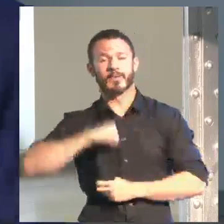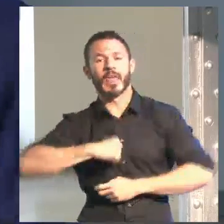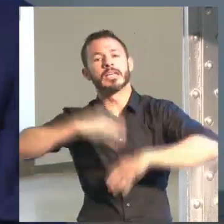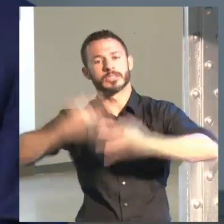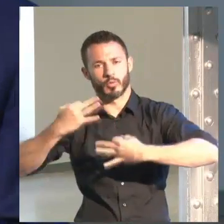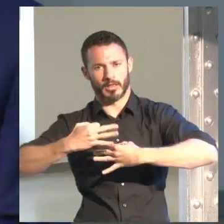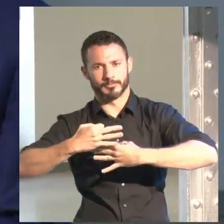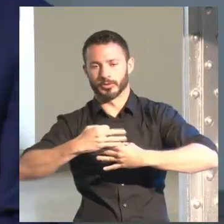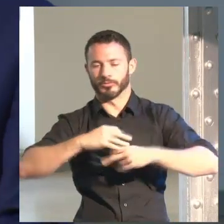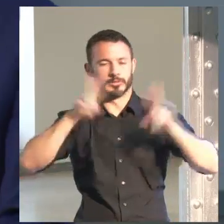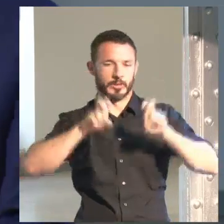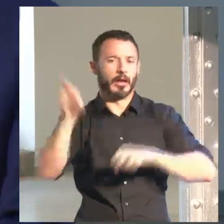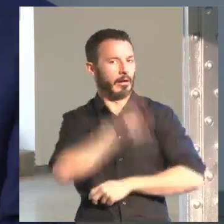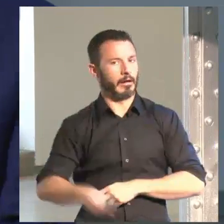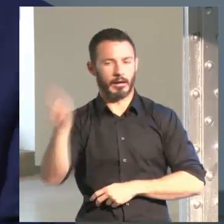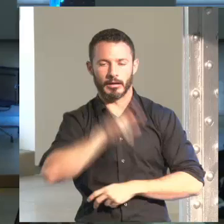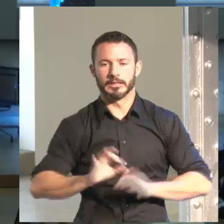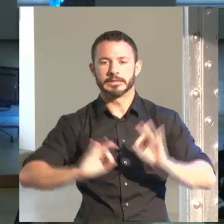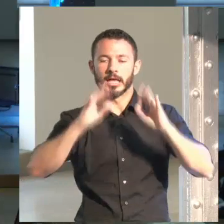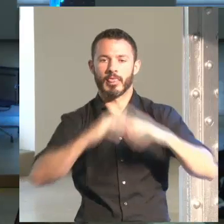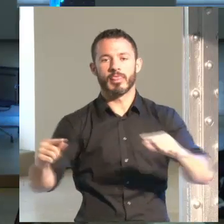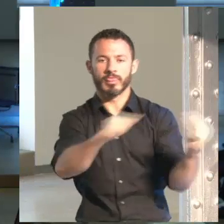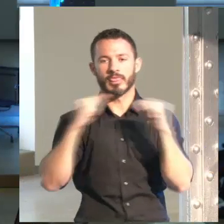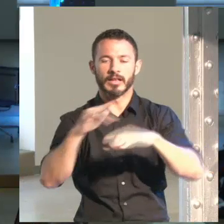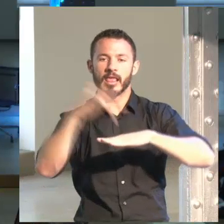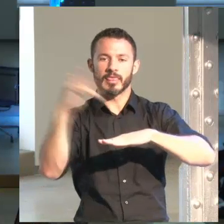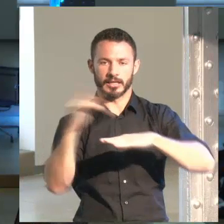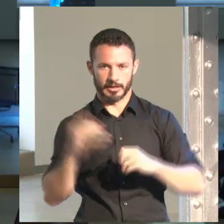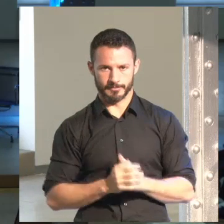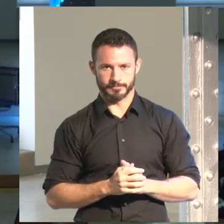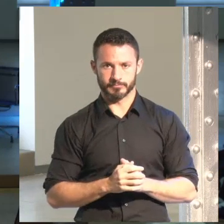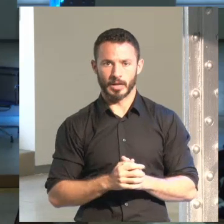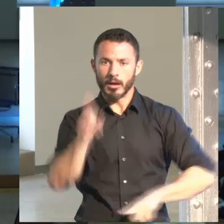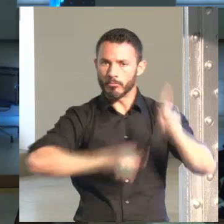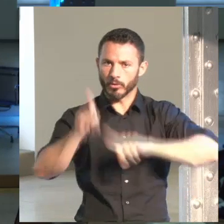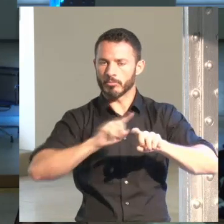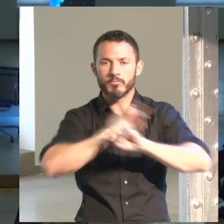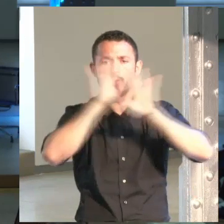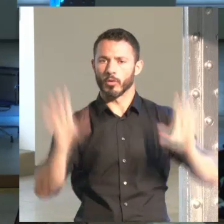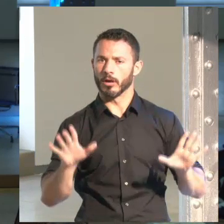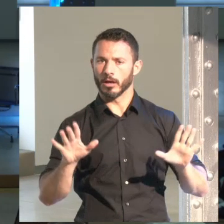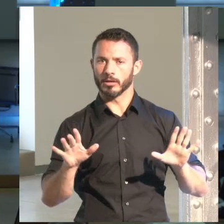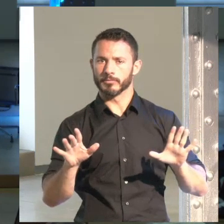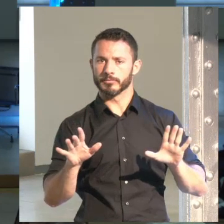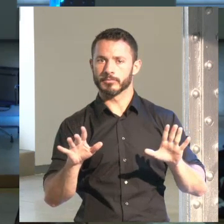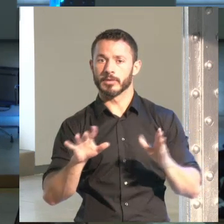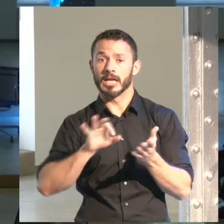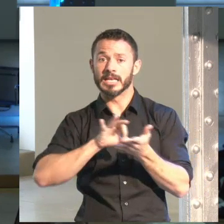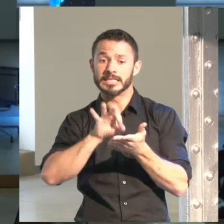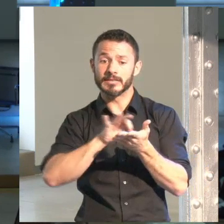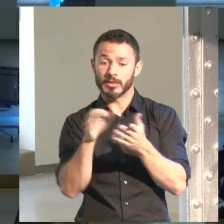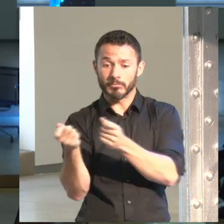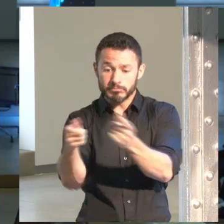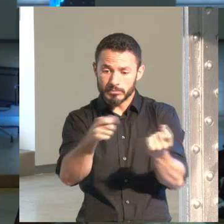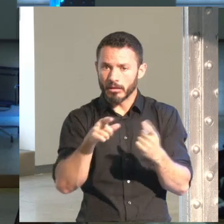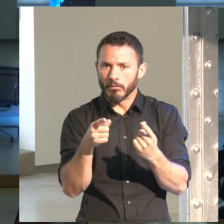temas recurrentes en todos los debates digitales. El problema, como he dicho, es evidente, y es los servicios semejantes, a